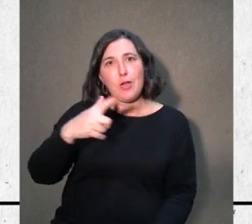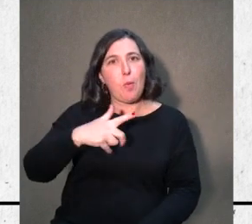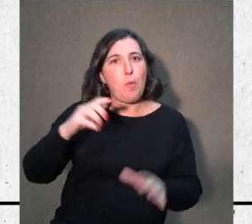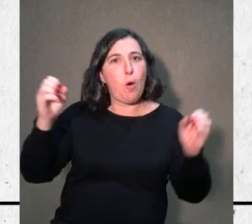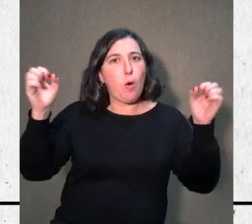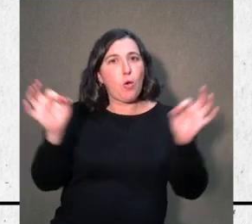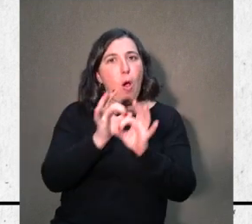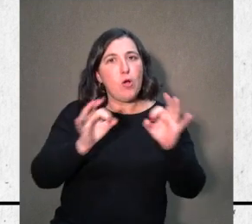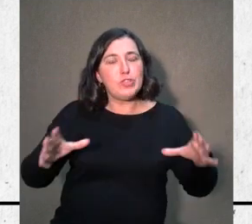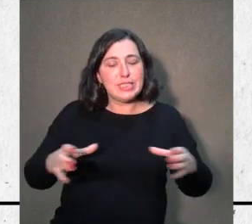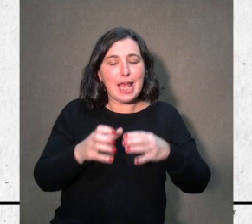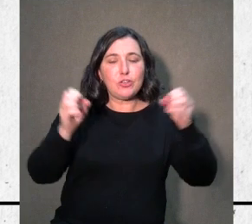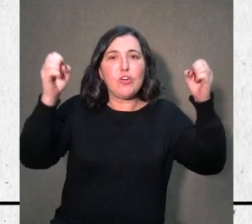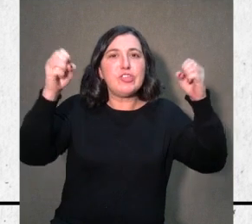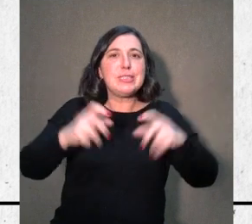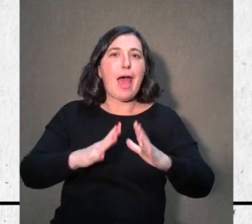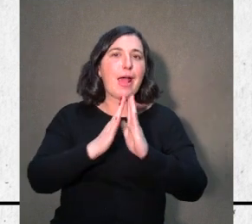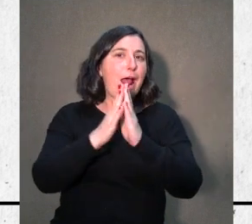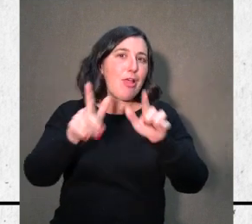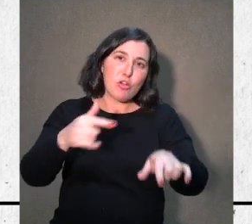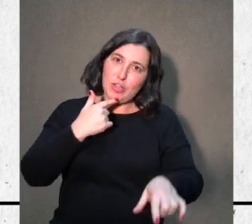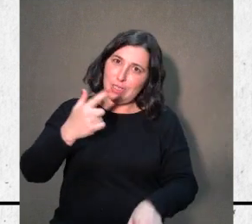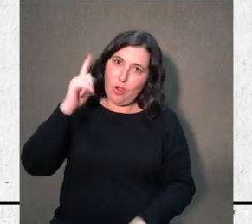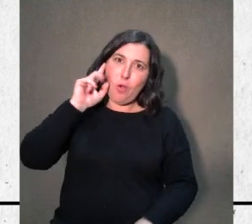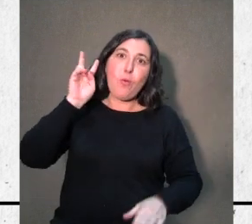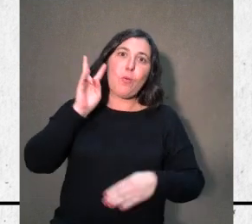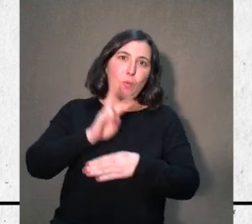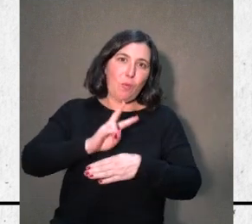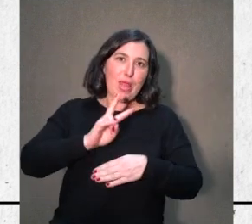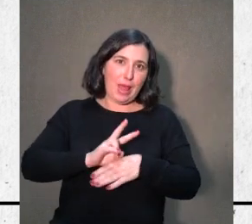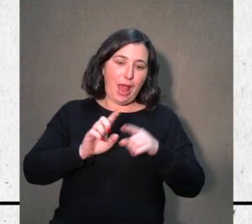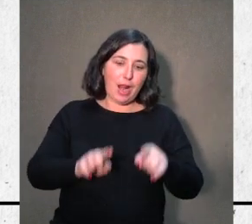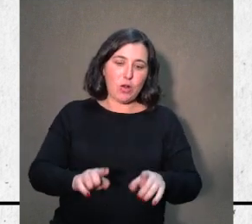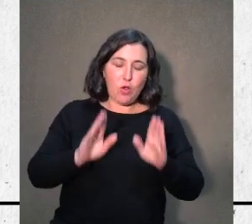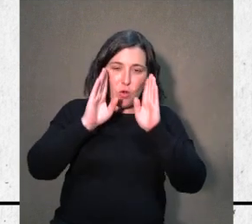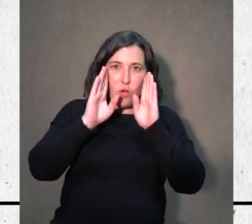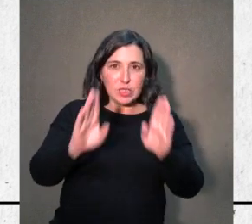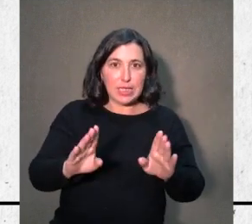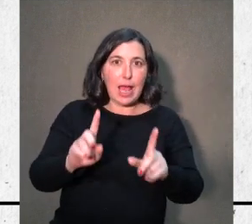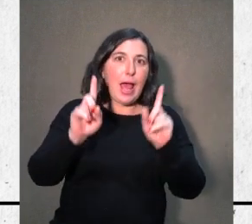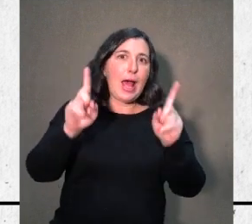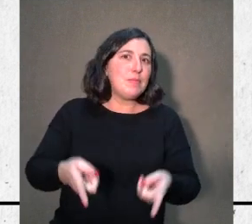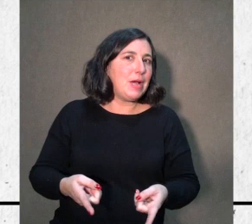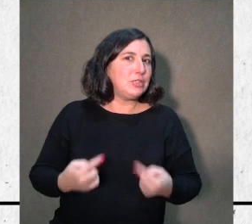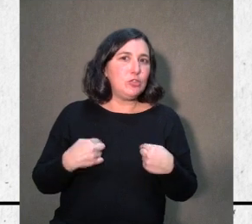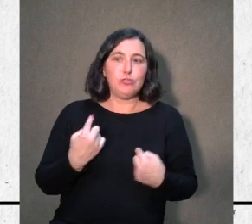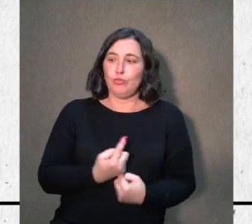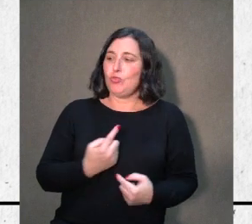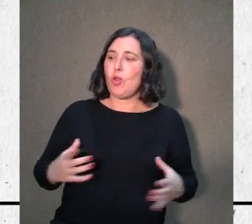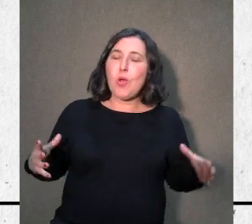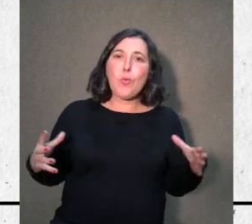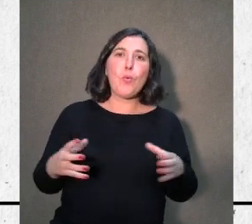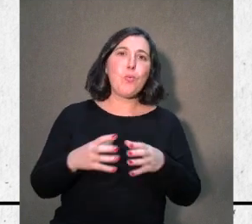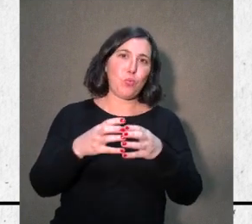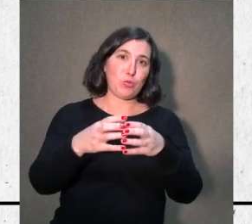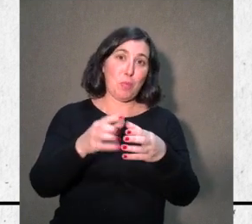sagrado, dedicarle, y además que es en conjunto, eso es así. Por algo somos, nos llamamos cuerpo, somos